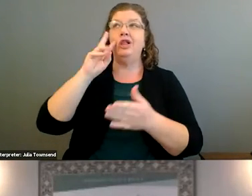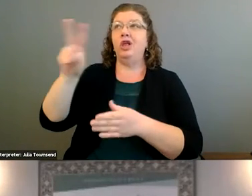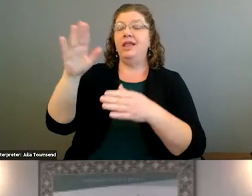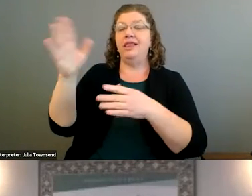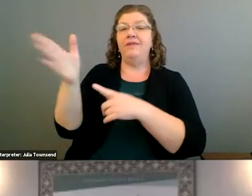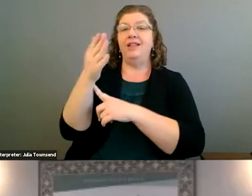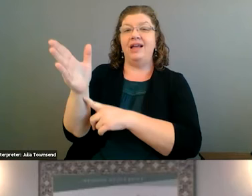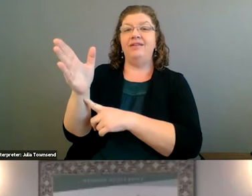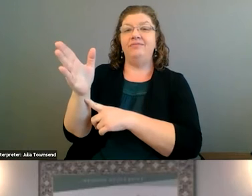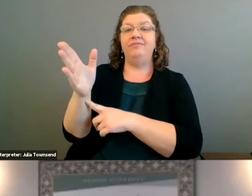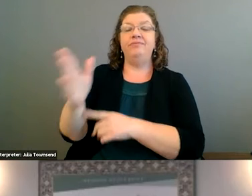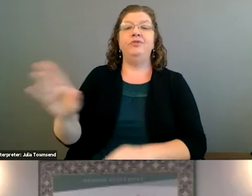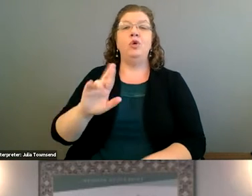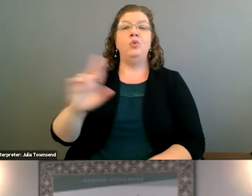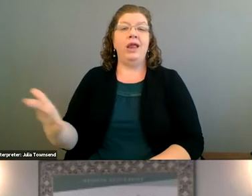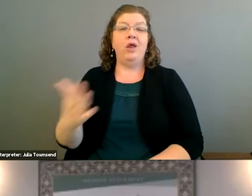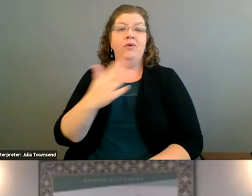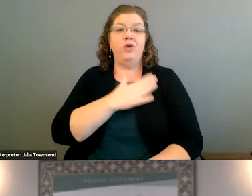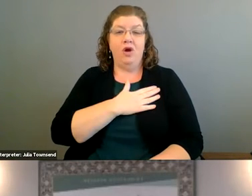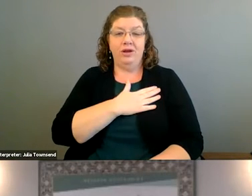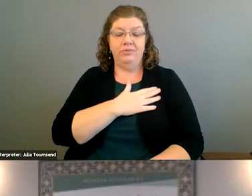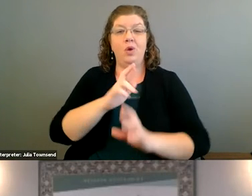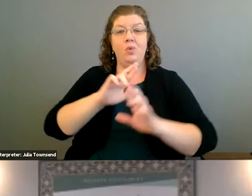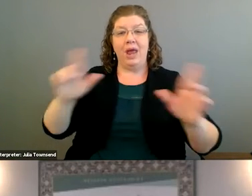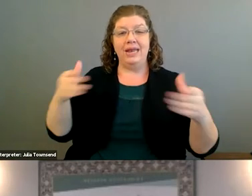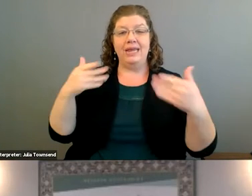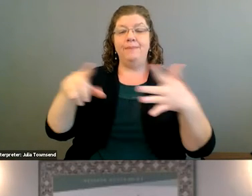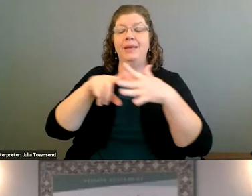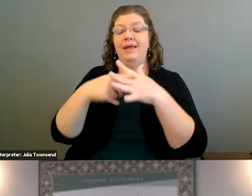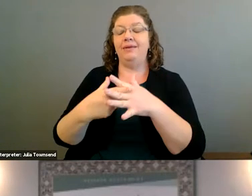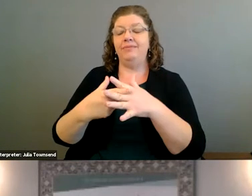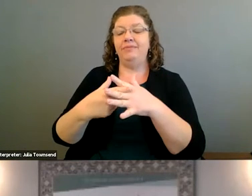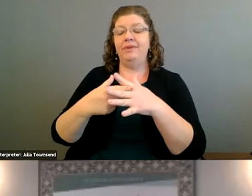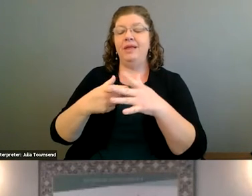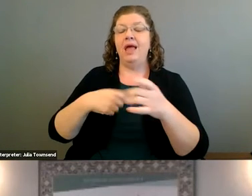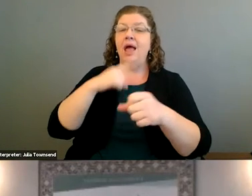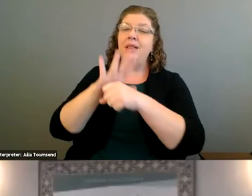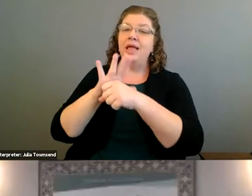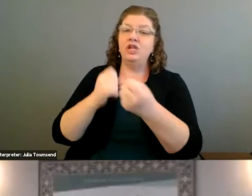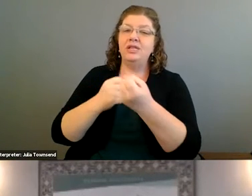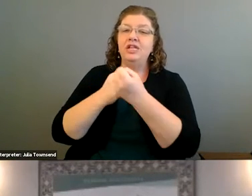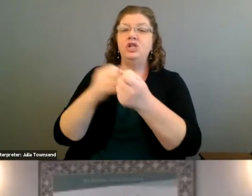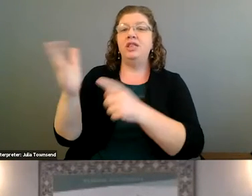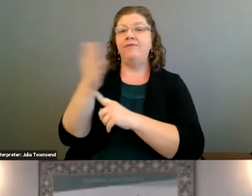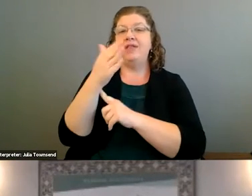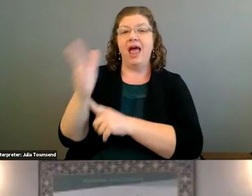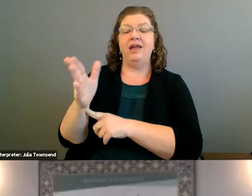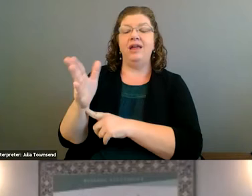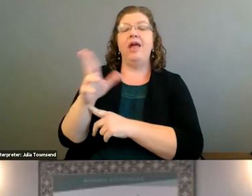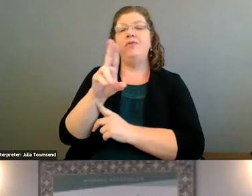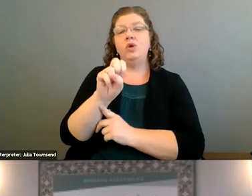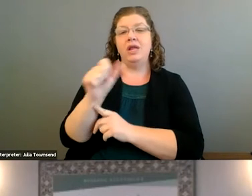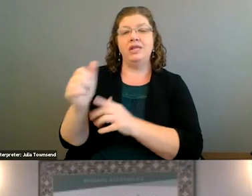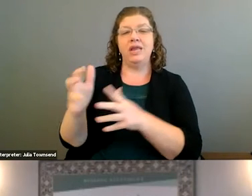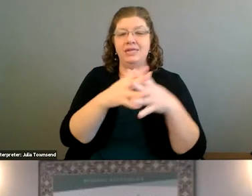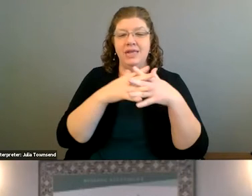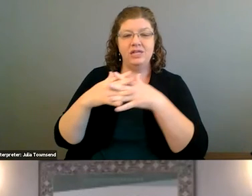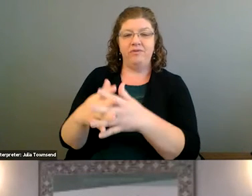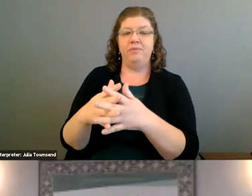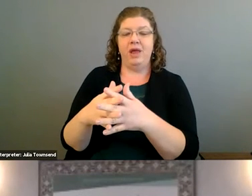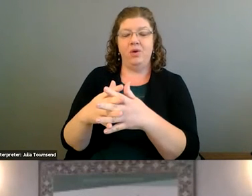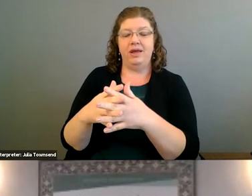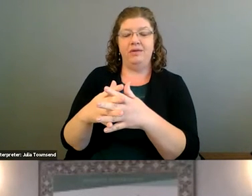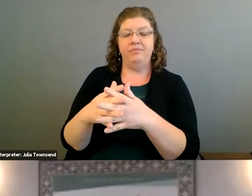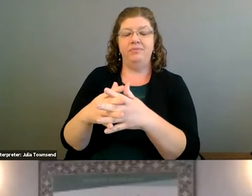pie. De frente a la bandera, coloque la mano derecha sobre su corazón. Comencemos. Yo prometo lealtad a la bandera de